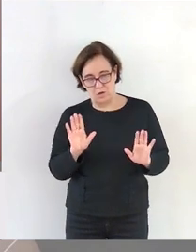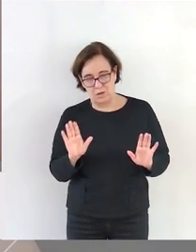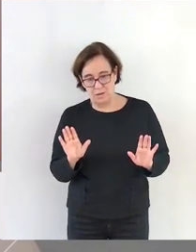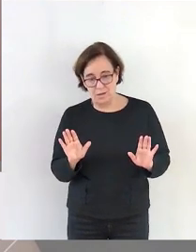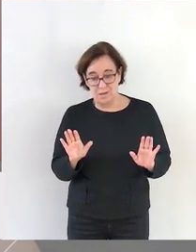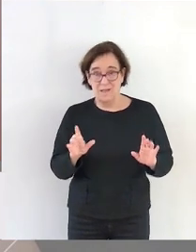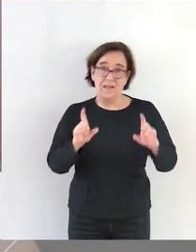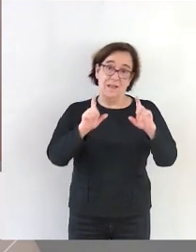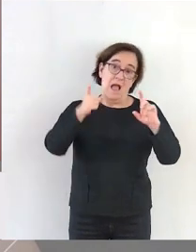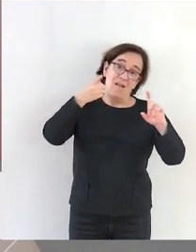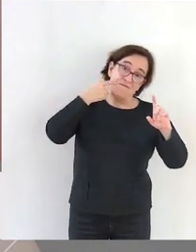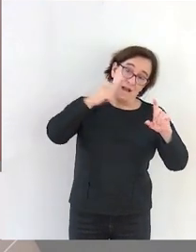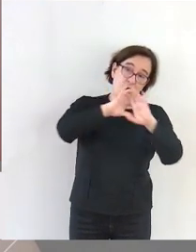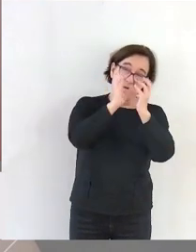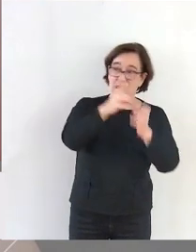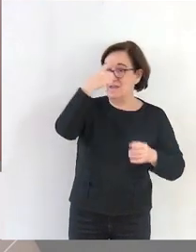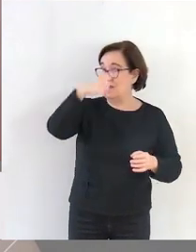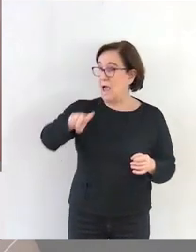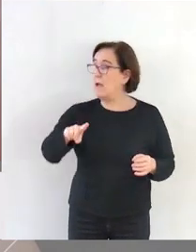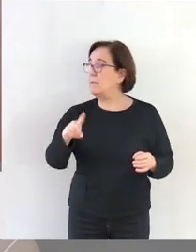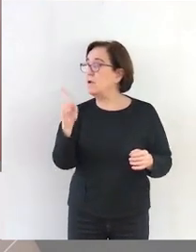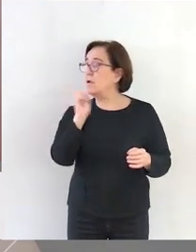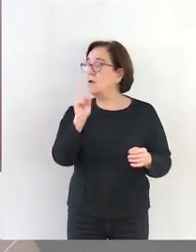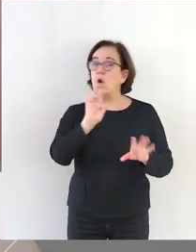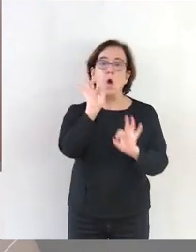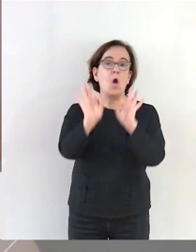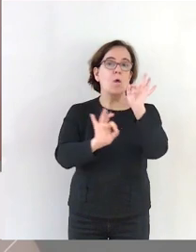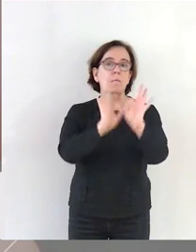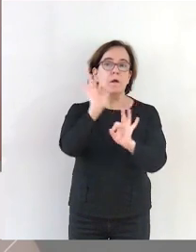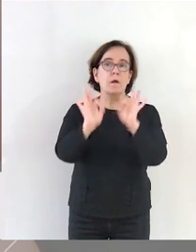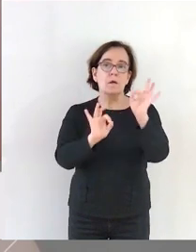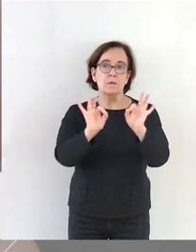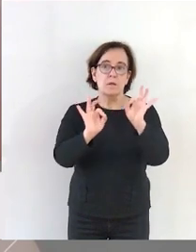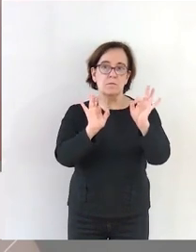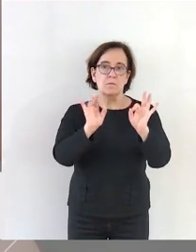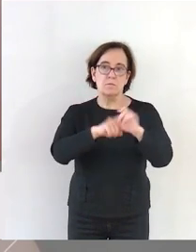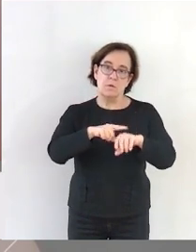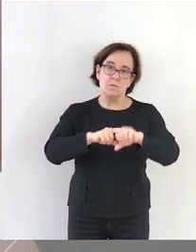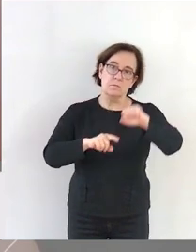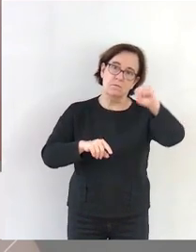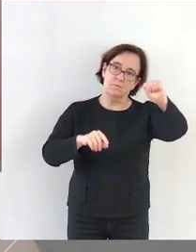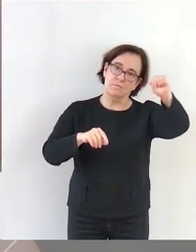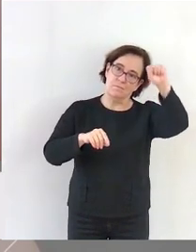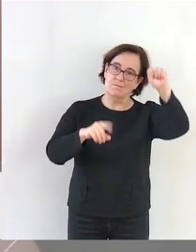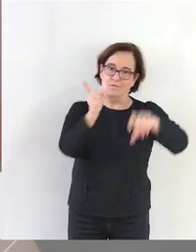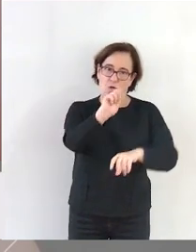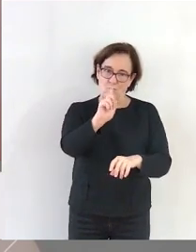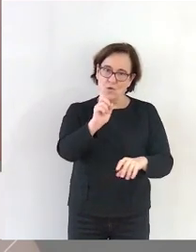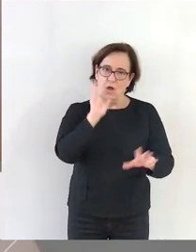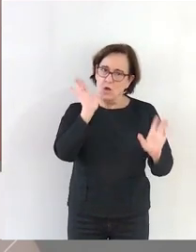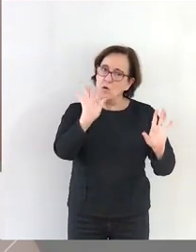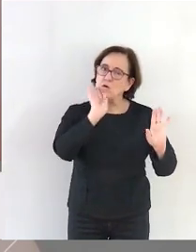el Banco Mundial que ya saben ustedes que no es una organización de inspiración marxista precisamente y que es muy muy